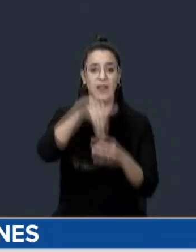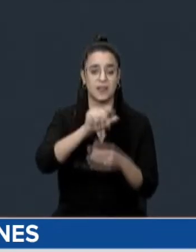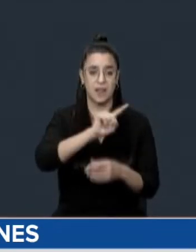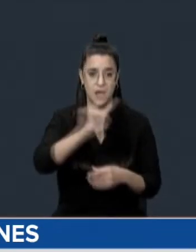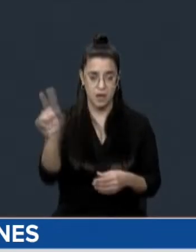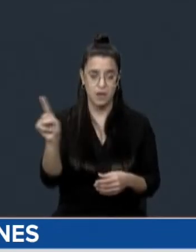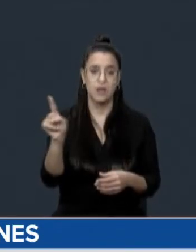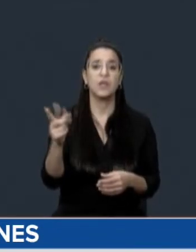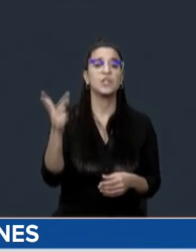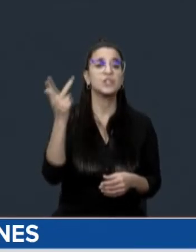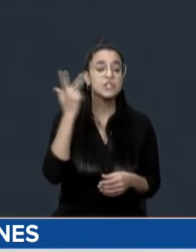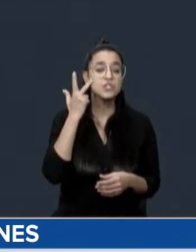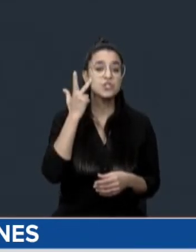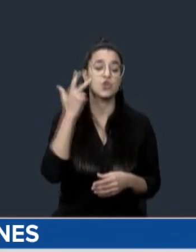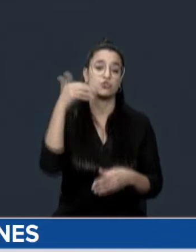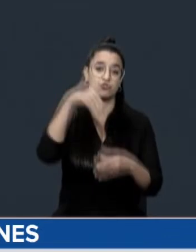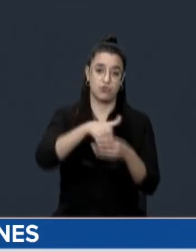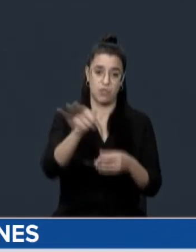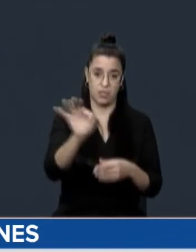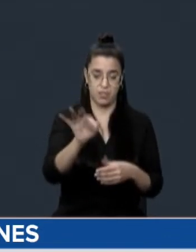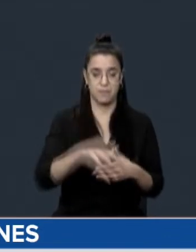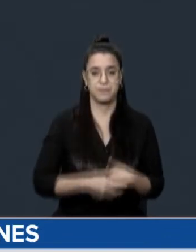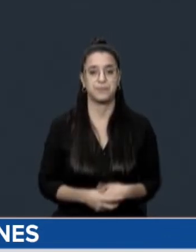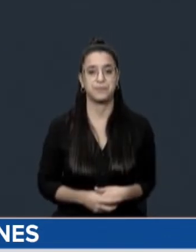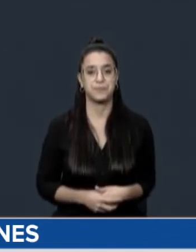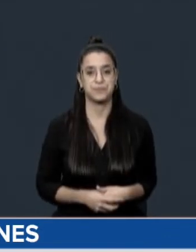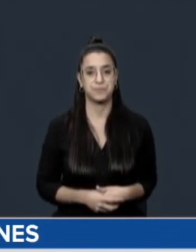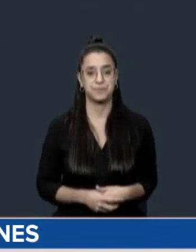negativos, 18 son las abstenciones.